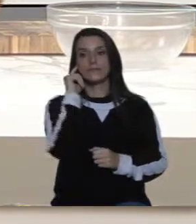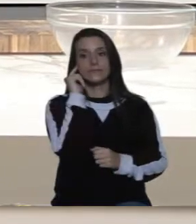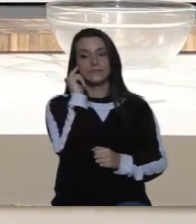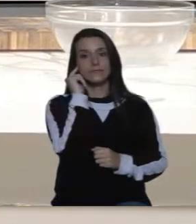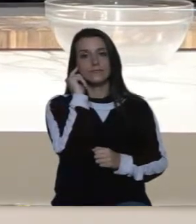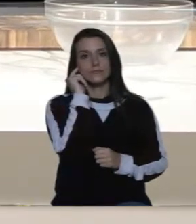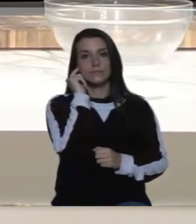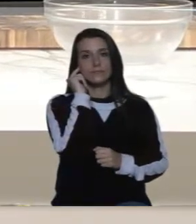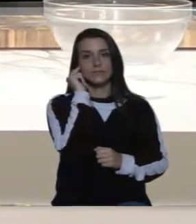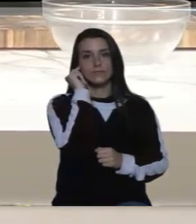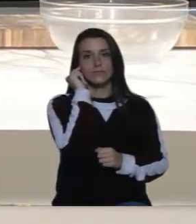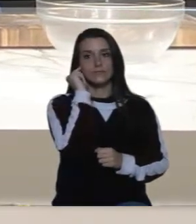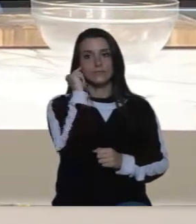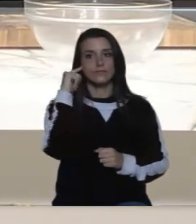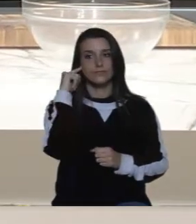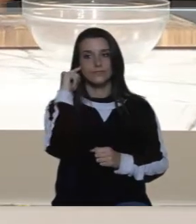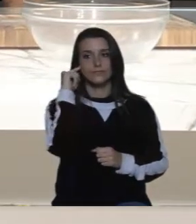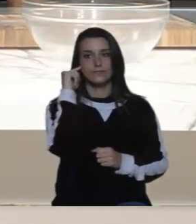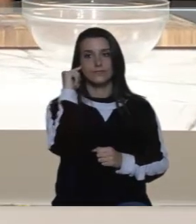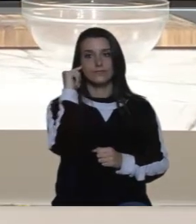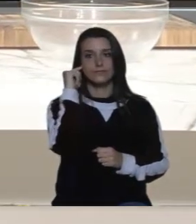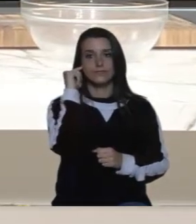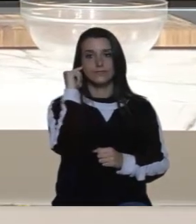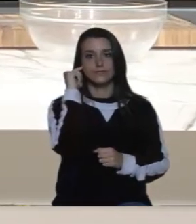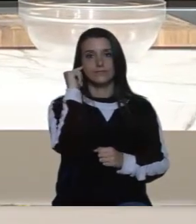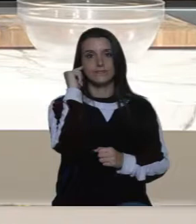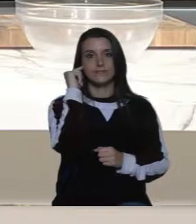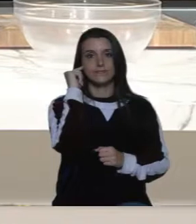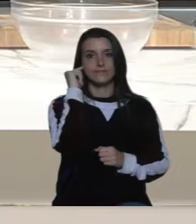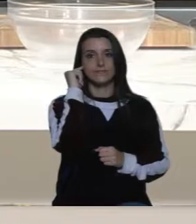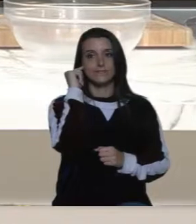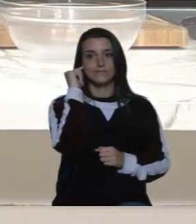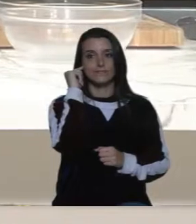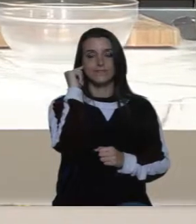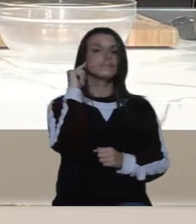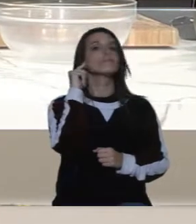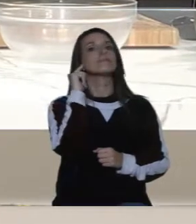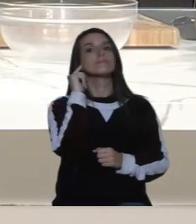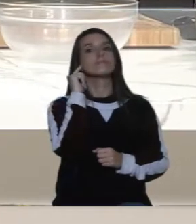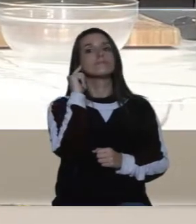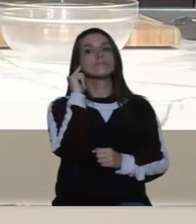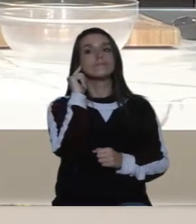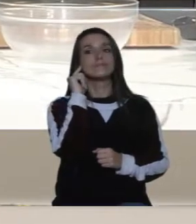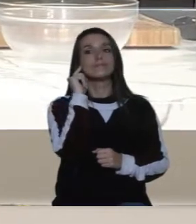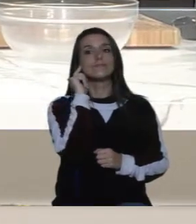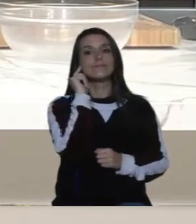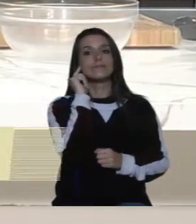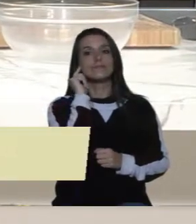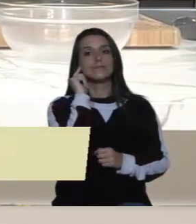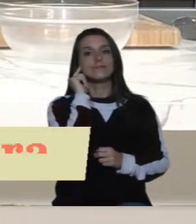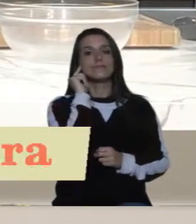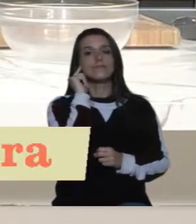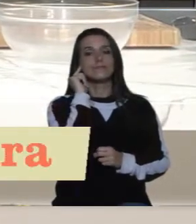Dejándole toda la atención a la gente del Clipper y bailando, todo. Bien, vamos, bien. Vamos a seguir disfrutando de ella y vamos a estar charlando a lo largo de esta mañana de lunes. Qué